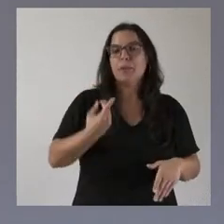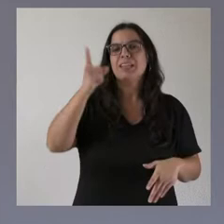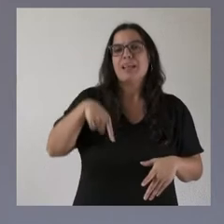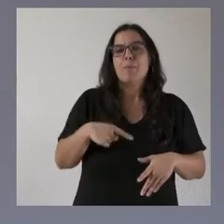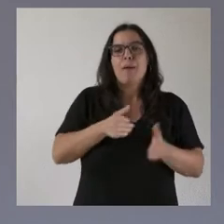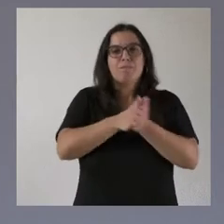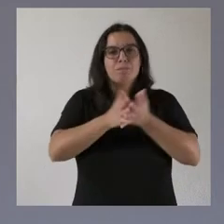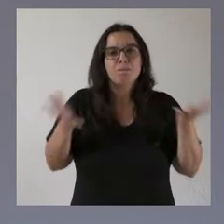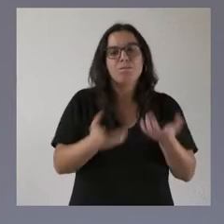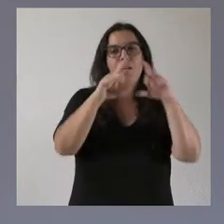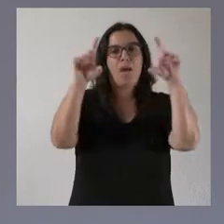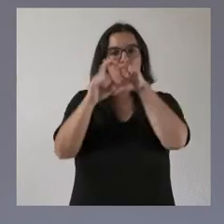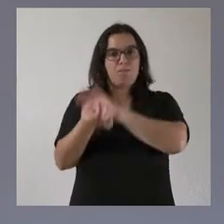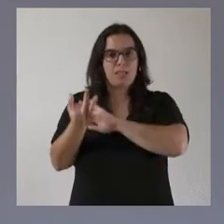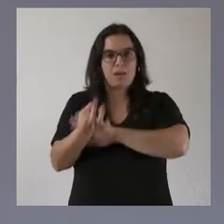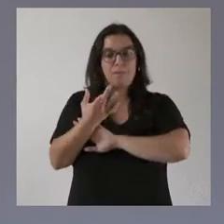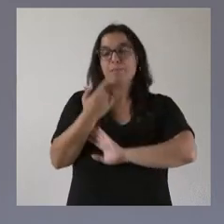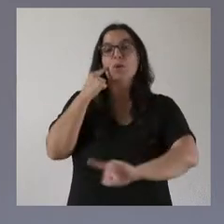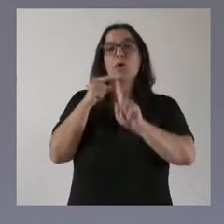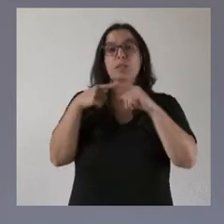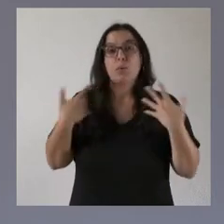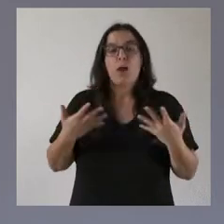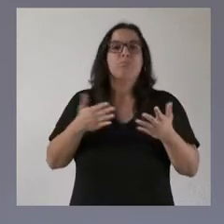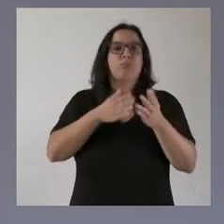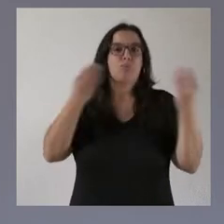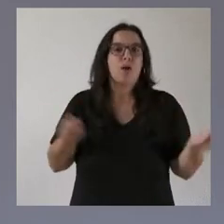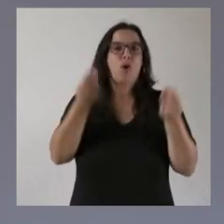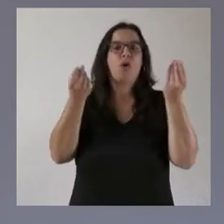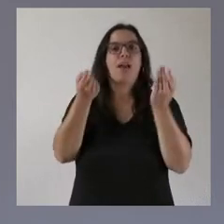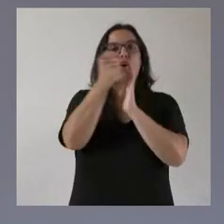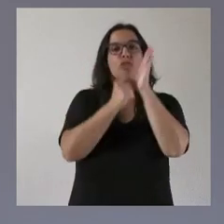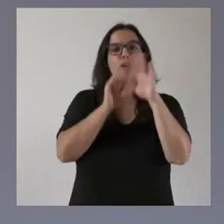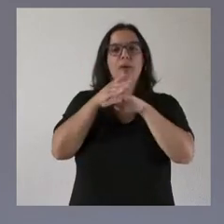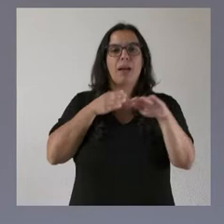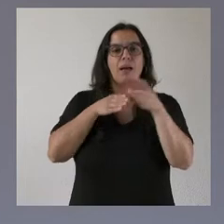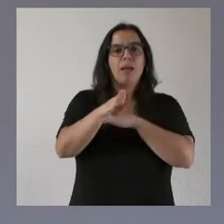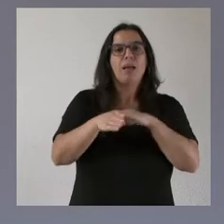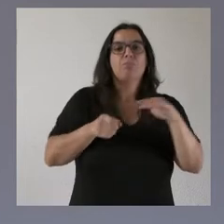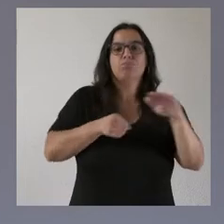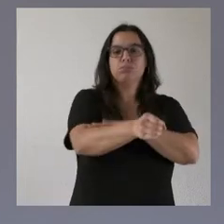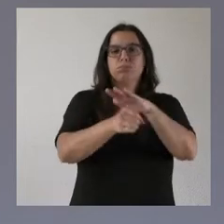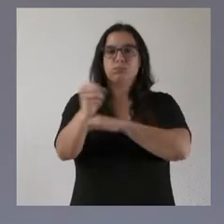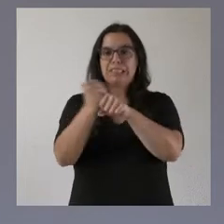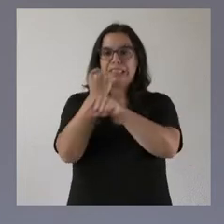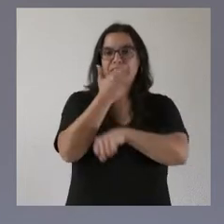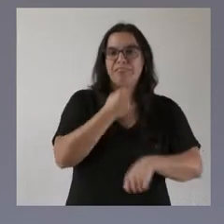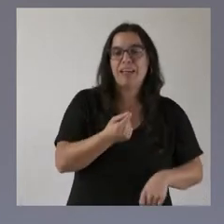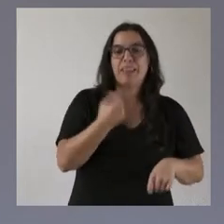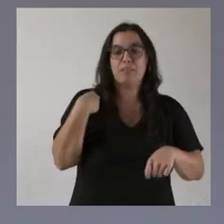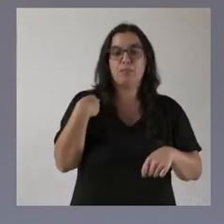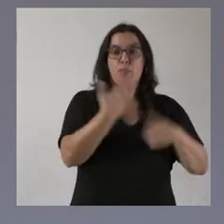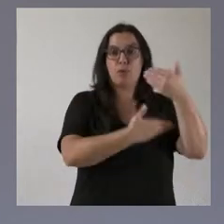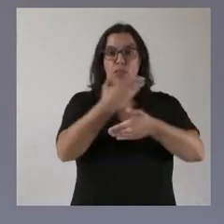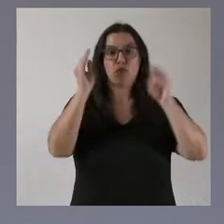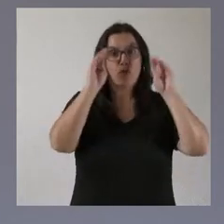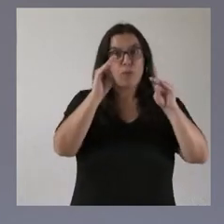que como objetivo se centra en mejorar las condiciones de acceso al trabajo de la juventud en su proceso formativo